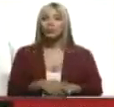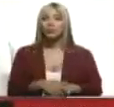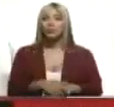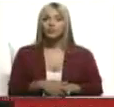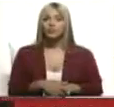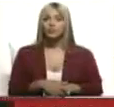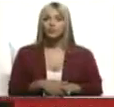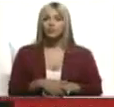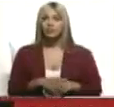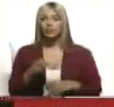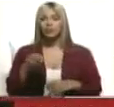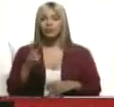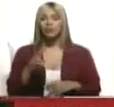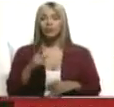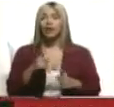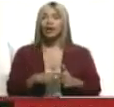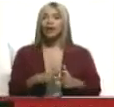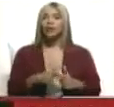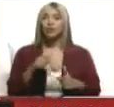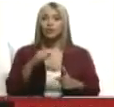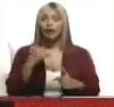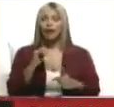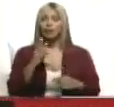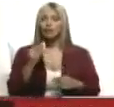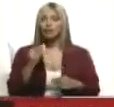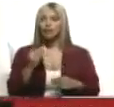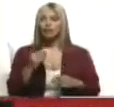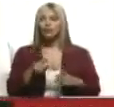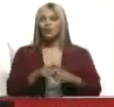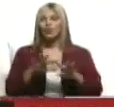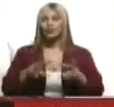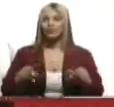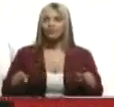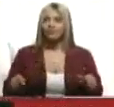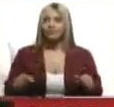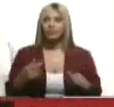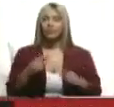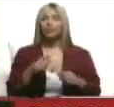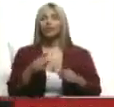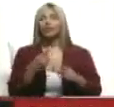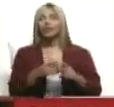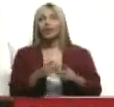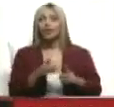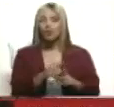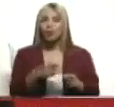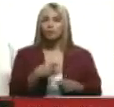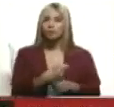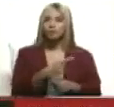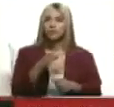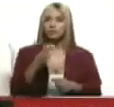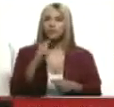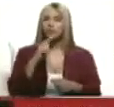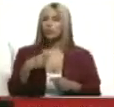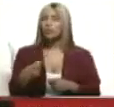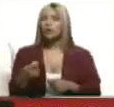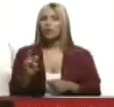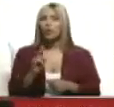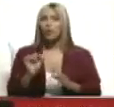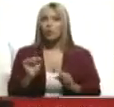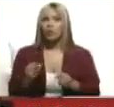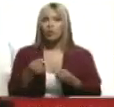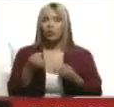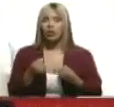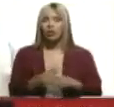Las Cristinas en Venezuela. Entonces hay delincuentes, empresas y hay proveedoras de Citgo. Por supuesto que dejamos de pagarle por el